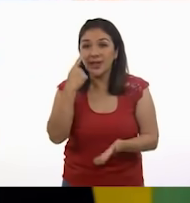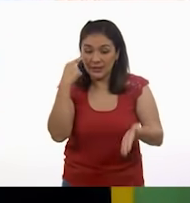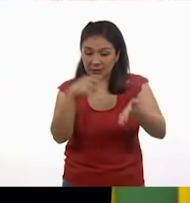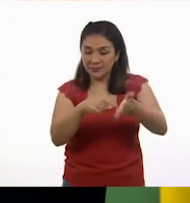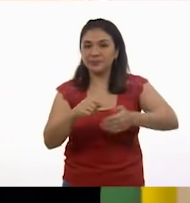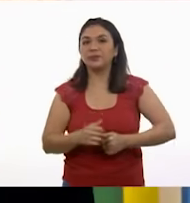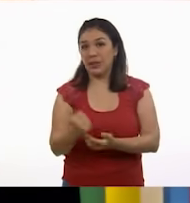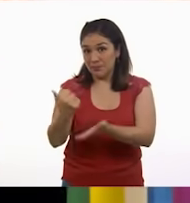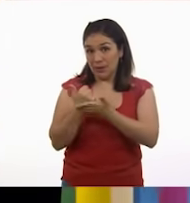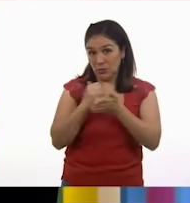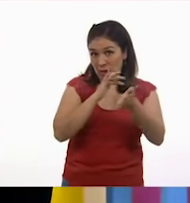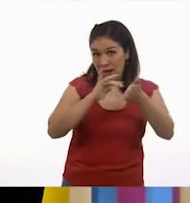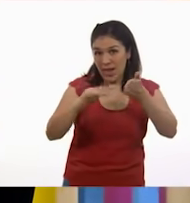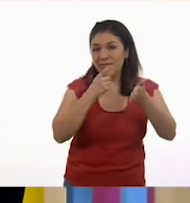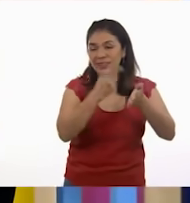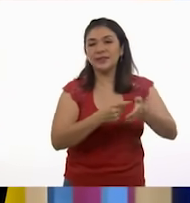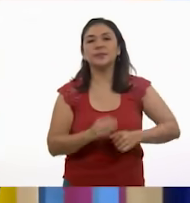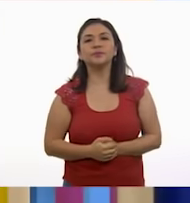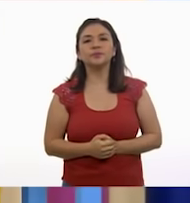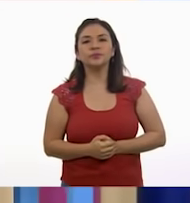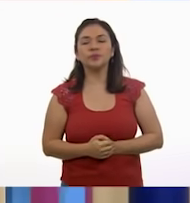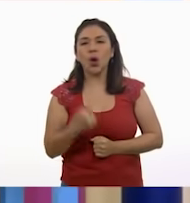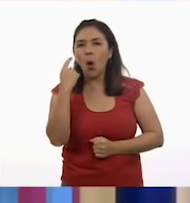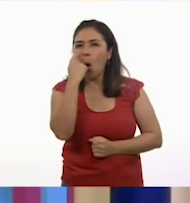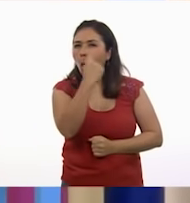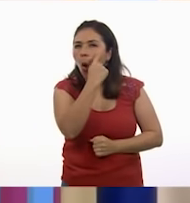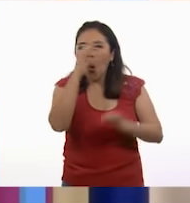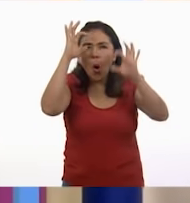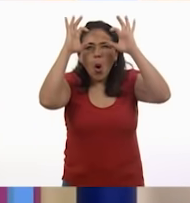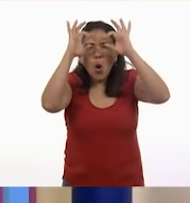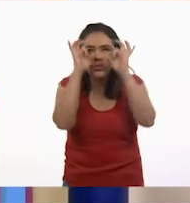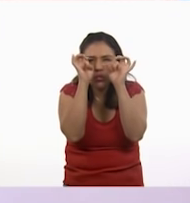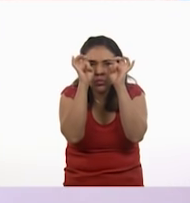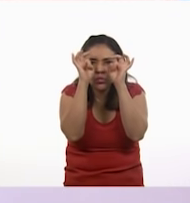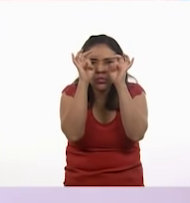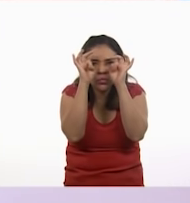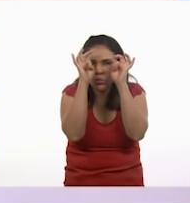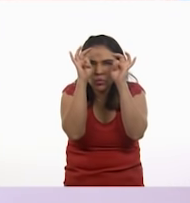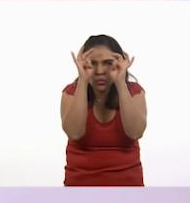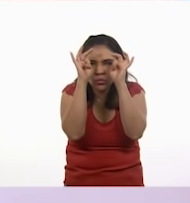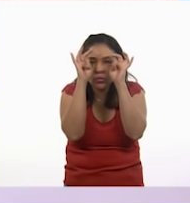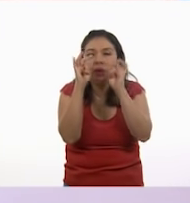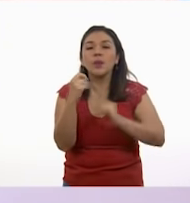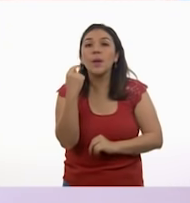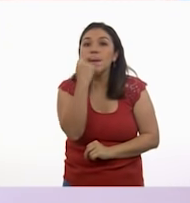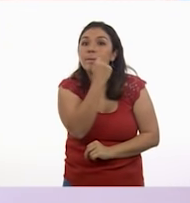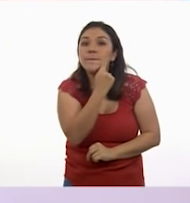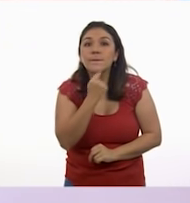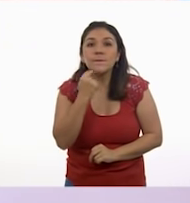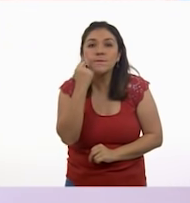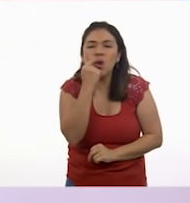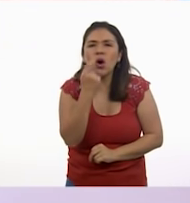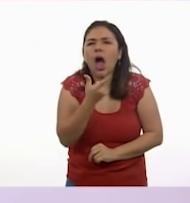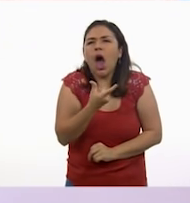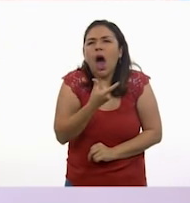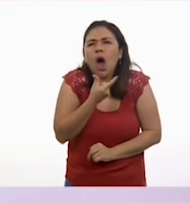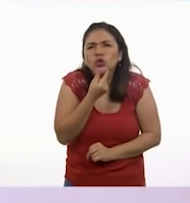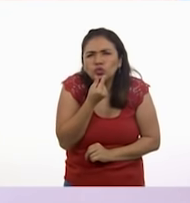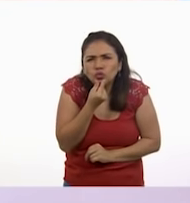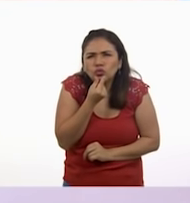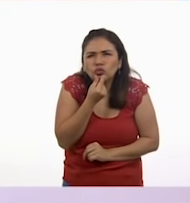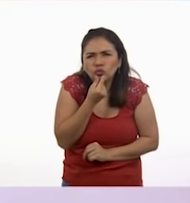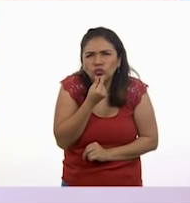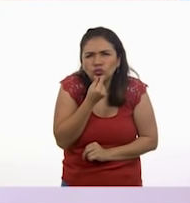la brisa sí sí sí ojos pequeños chiquitos boca pequeña pequeña